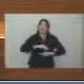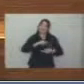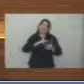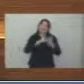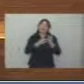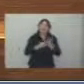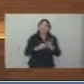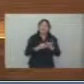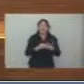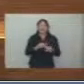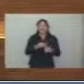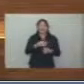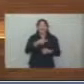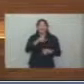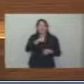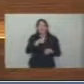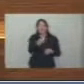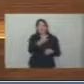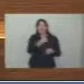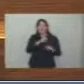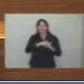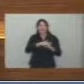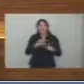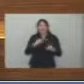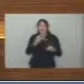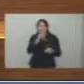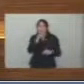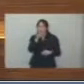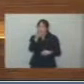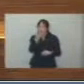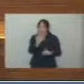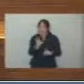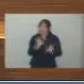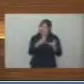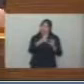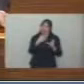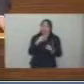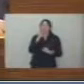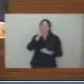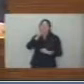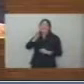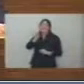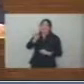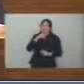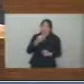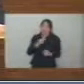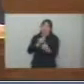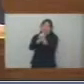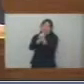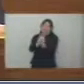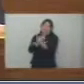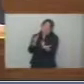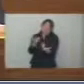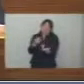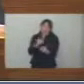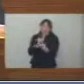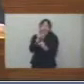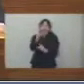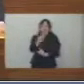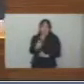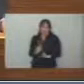necesita para formar y hacer leyes. No lo digo por usted. No, le mira usted porque lo tengo delante. Porque al